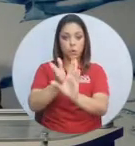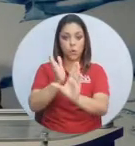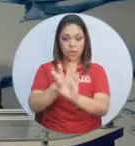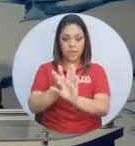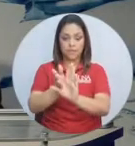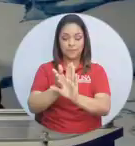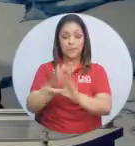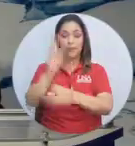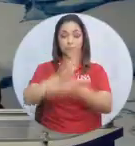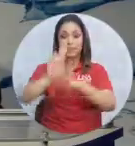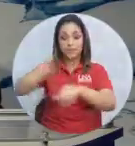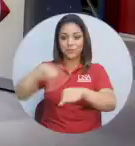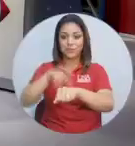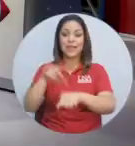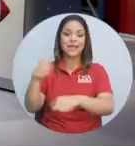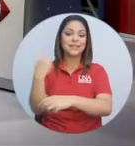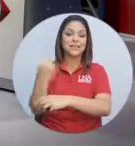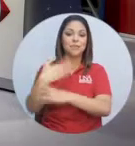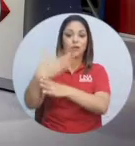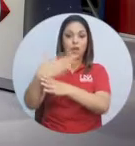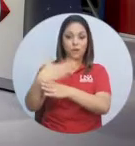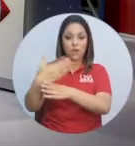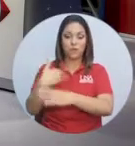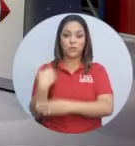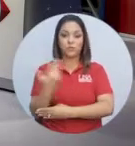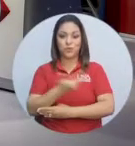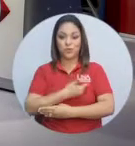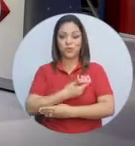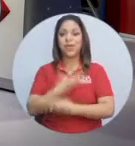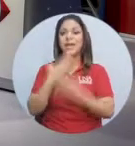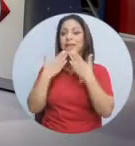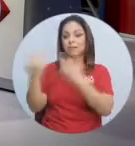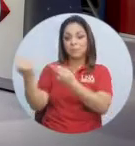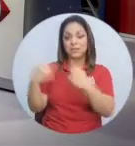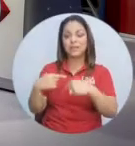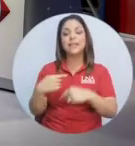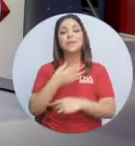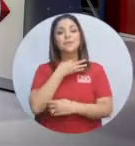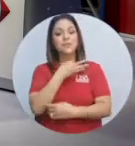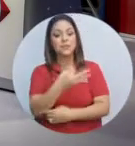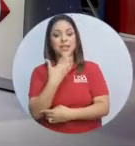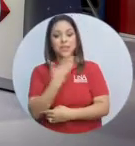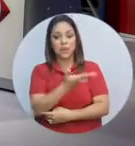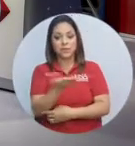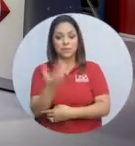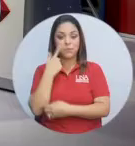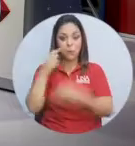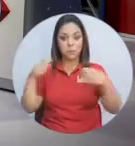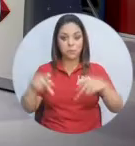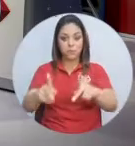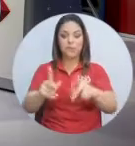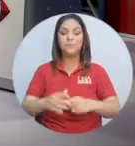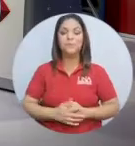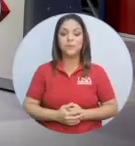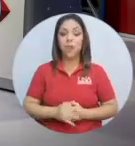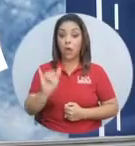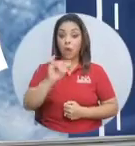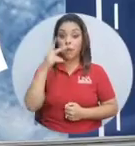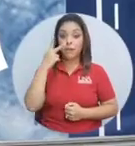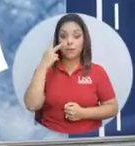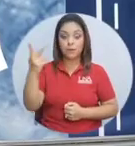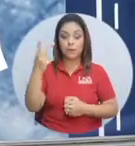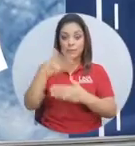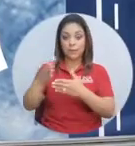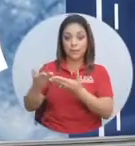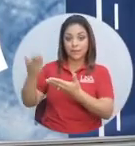colaboradora nuestra. Muchas gracias, Idalí, por estar de nuevo aquí en Una Mirada. Con mucho gusto. Más bien, gracias a usted por la oportunidad. Como veíamos en el bloque anterior con